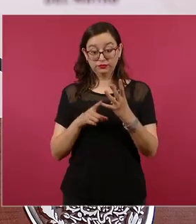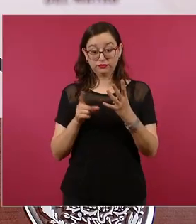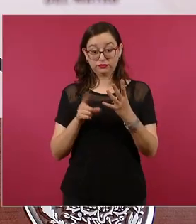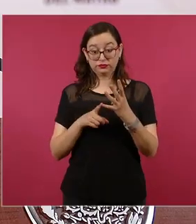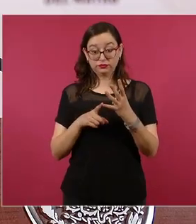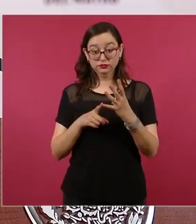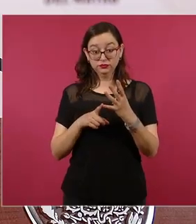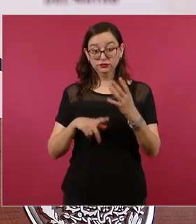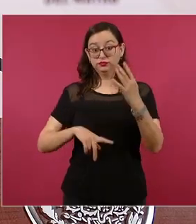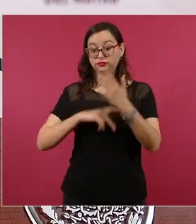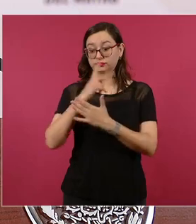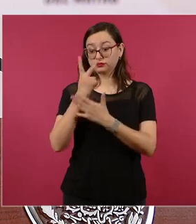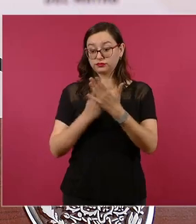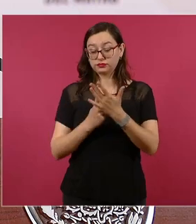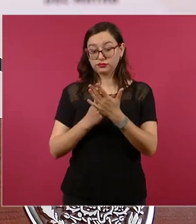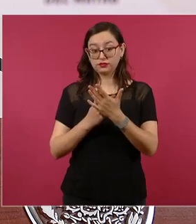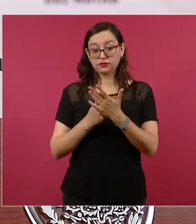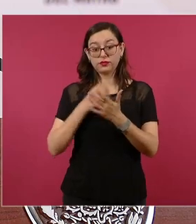escuela es nuestra.